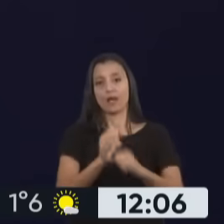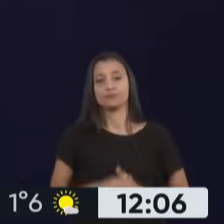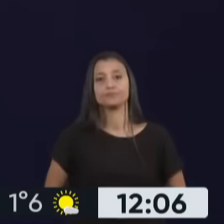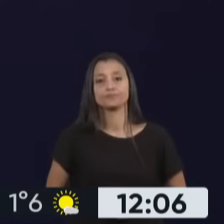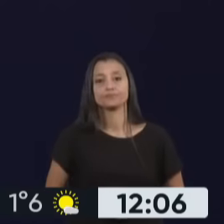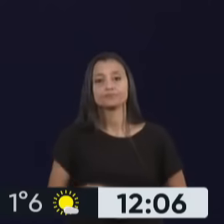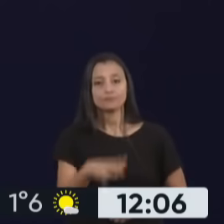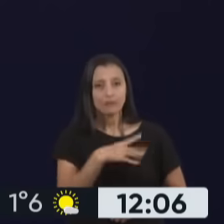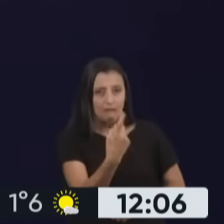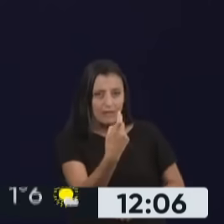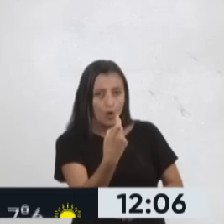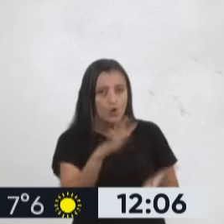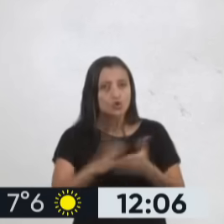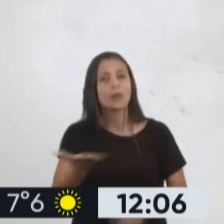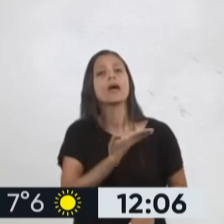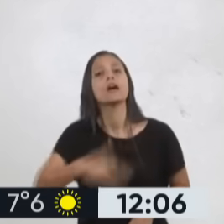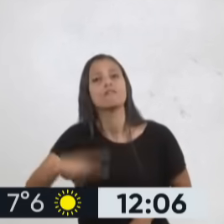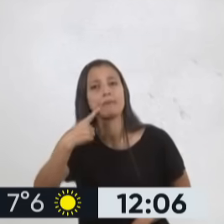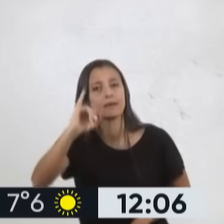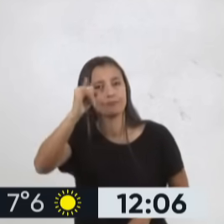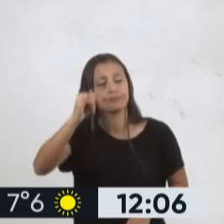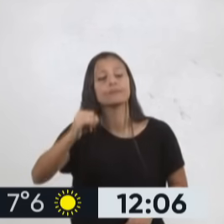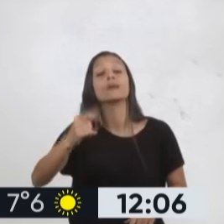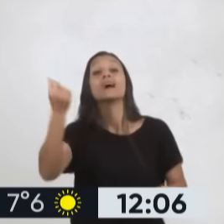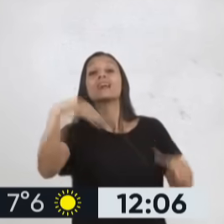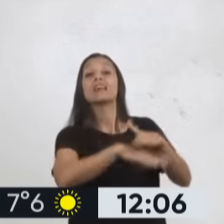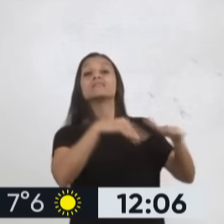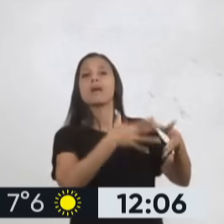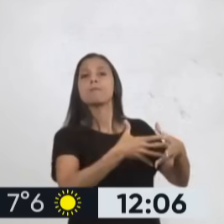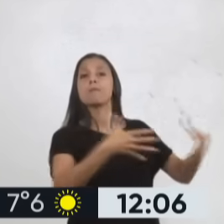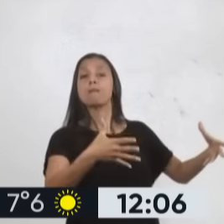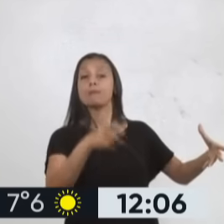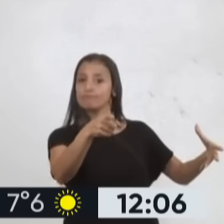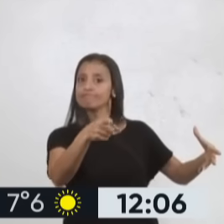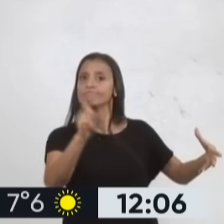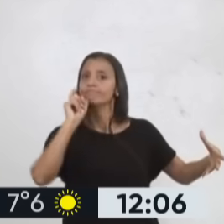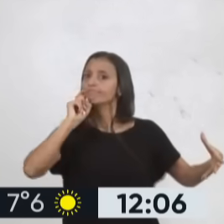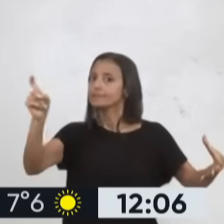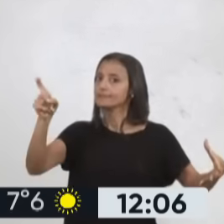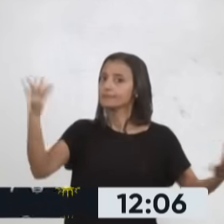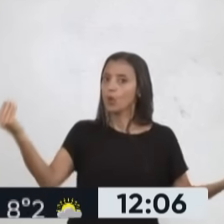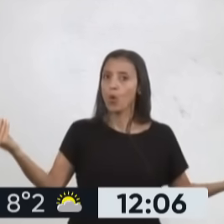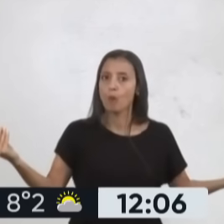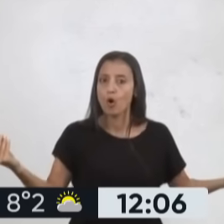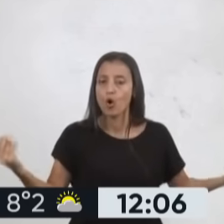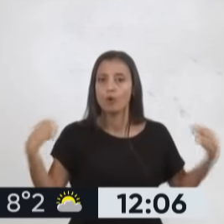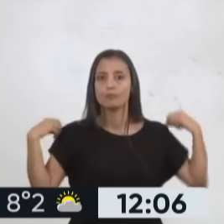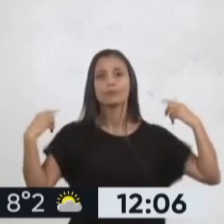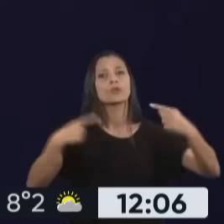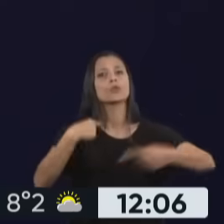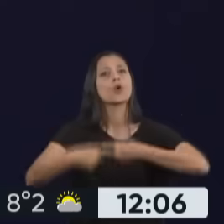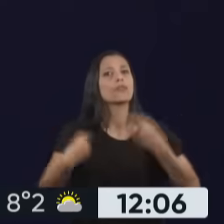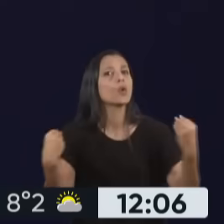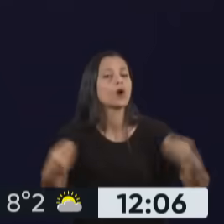Y me había quedado algo del fondo. La pregunta del fondo, tema reservas, que es una de las metas que se había fijado con el fondo, ¿cómo continúa el